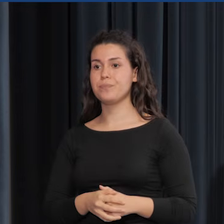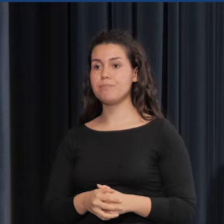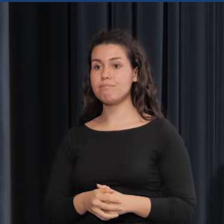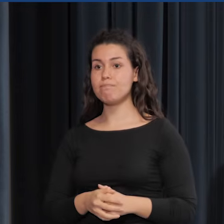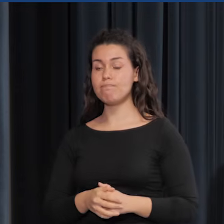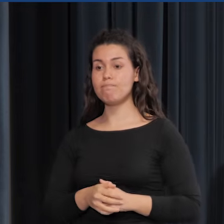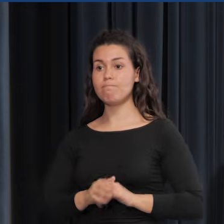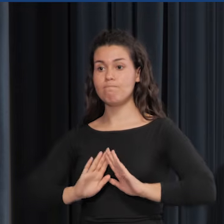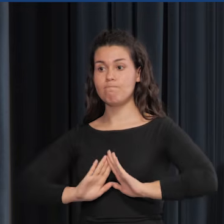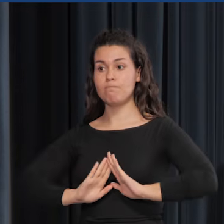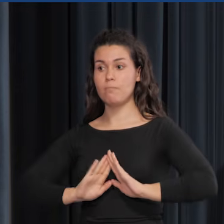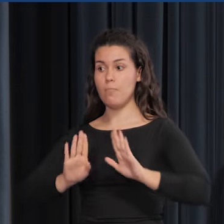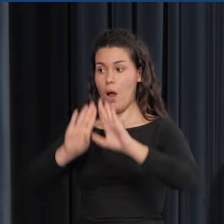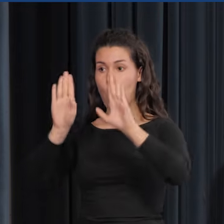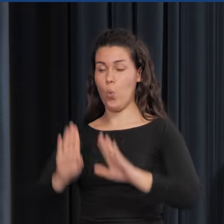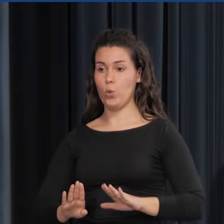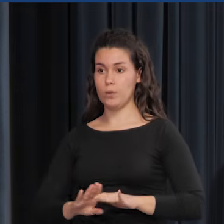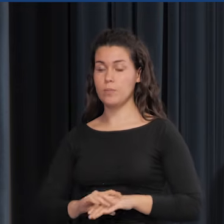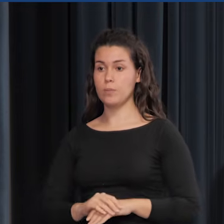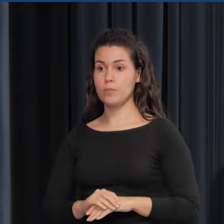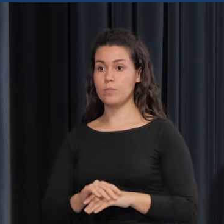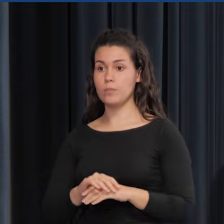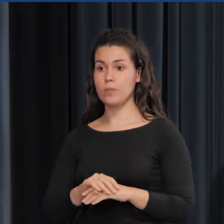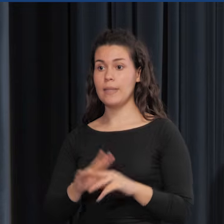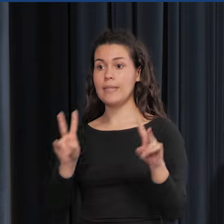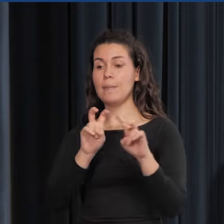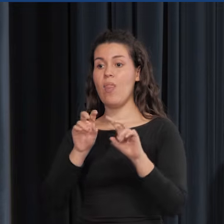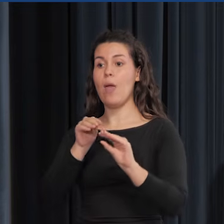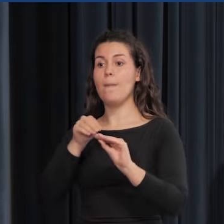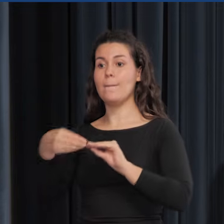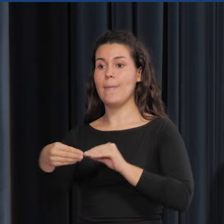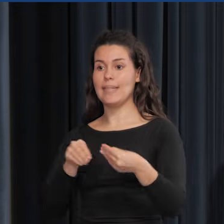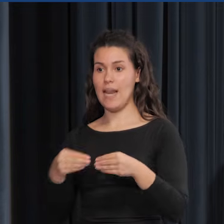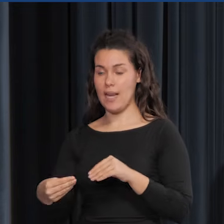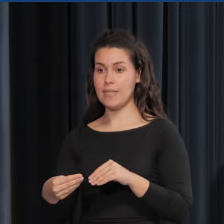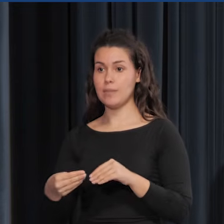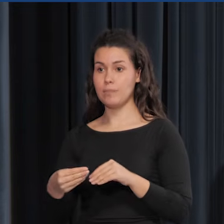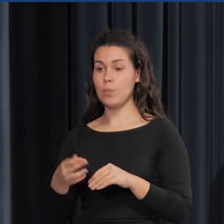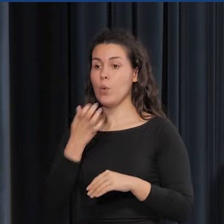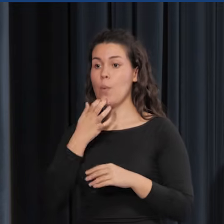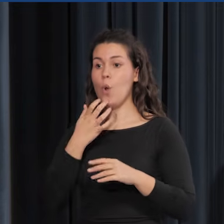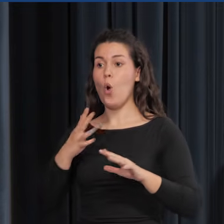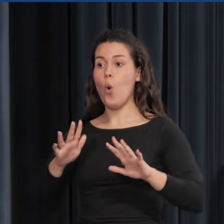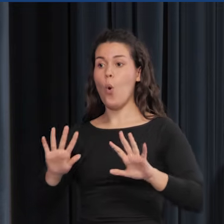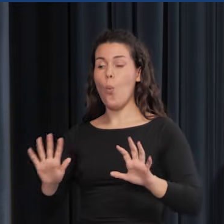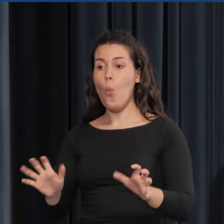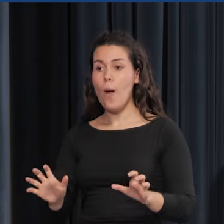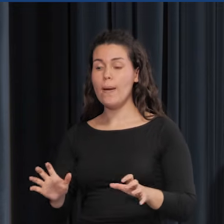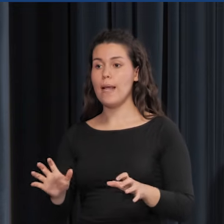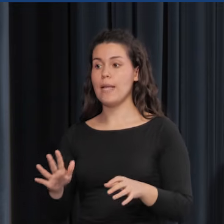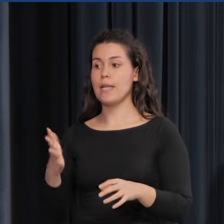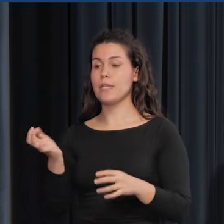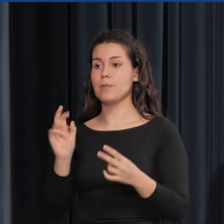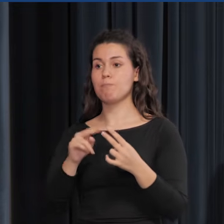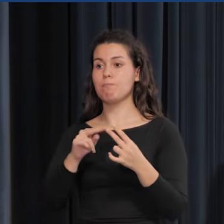Y por último, en cuanto a los materiales, es que hasta los muebles,